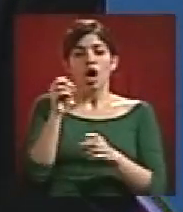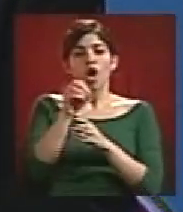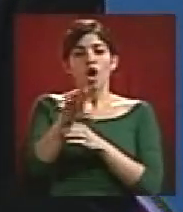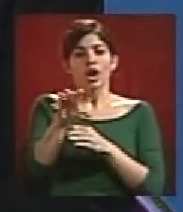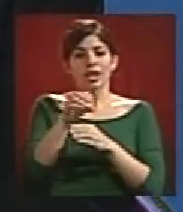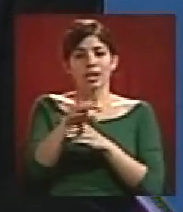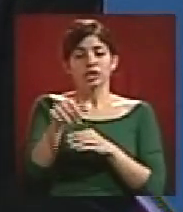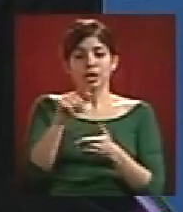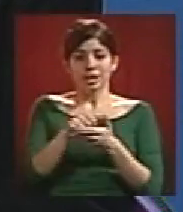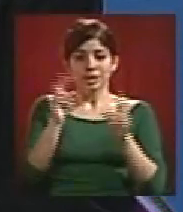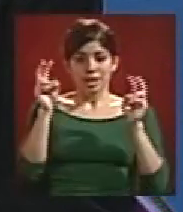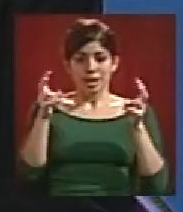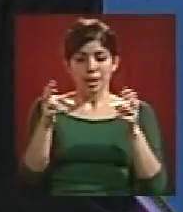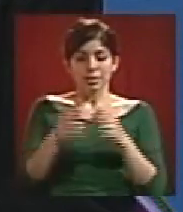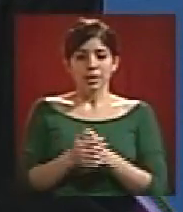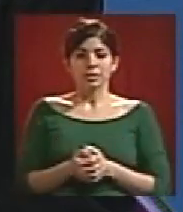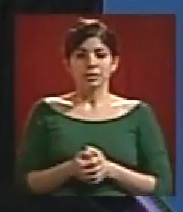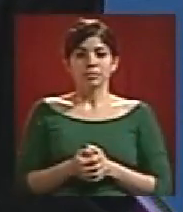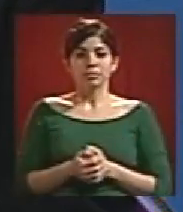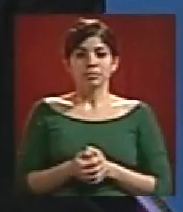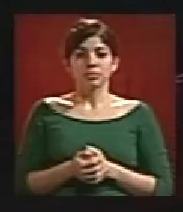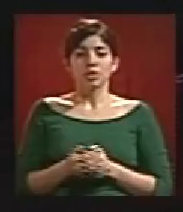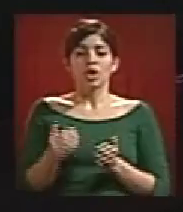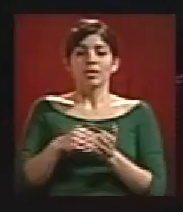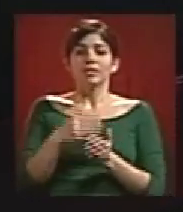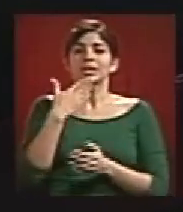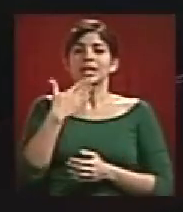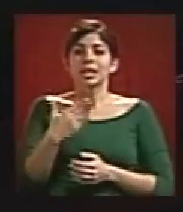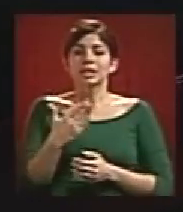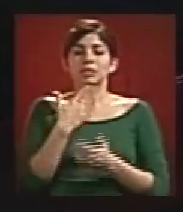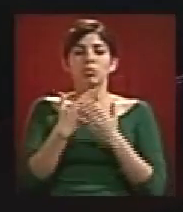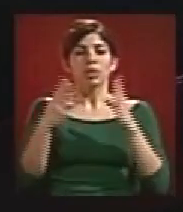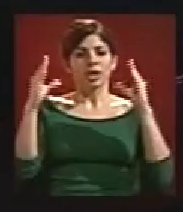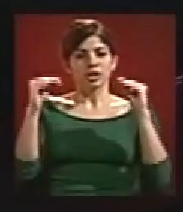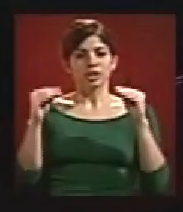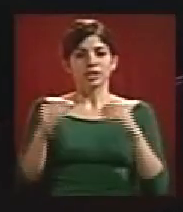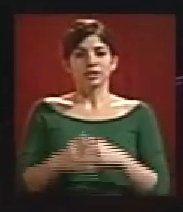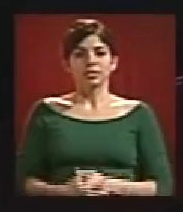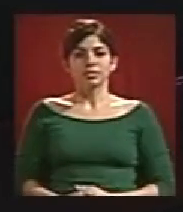ustedes a orientarlos en estos temas. De nuevo, gracias y buenas noches.